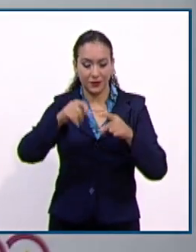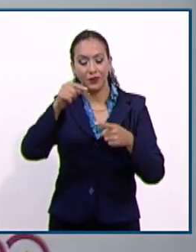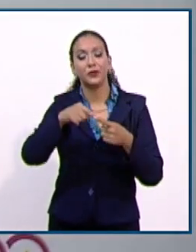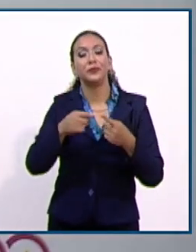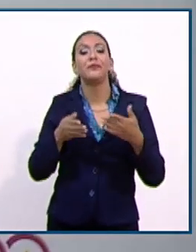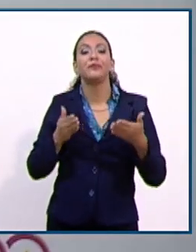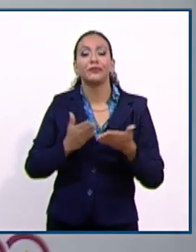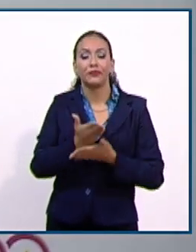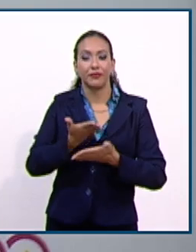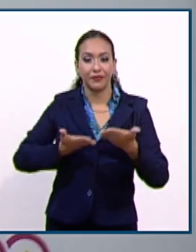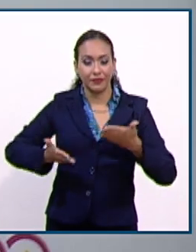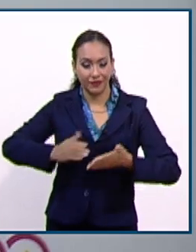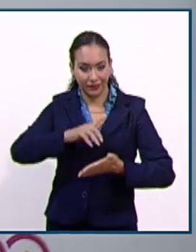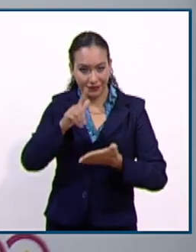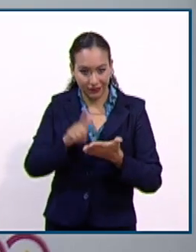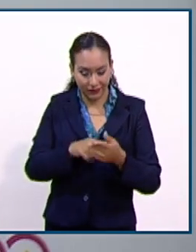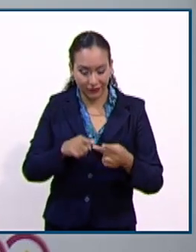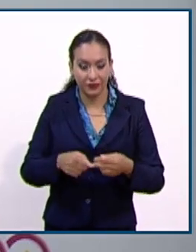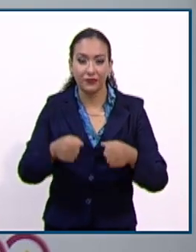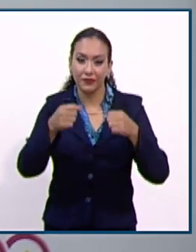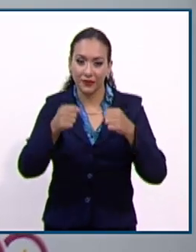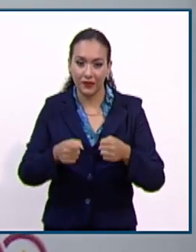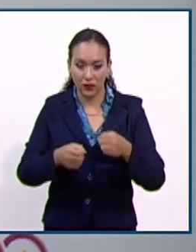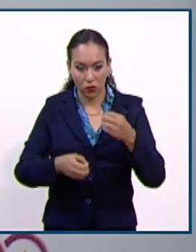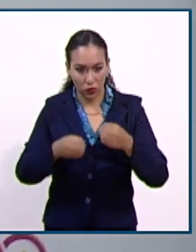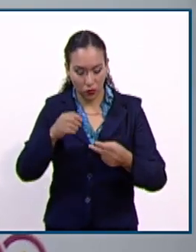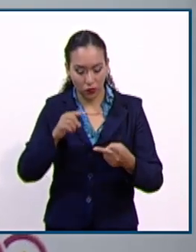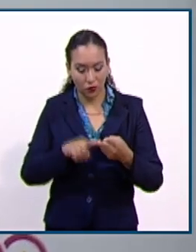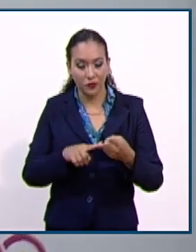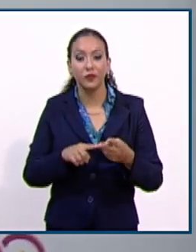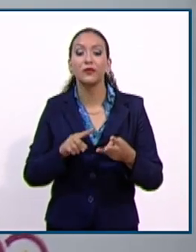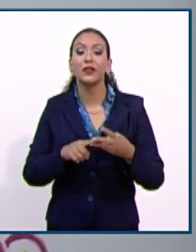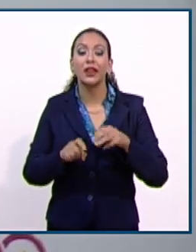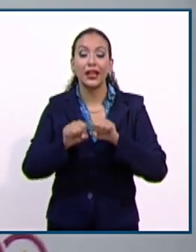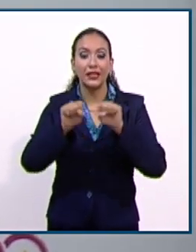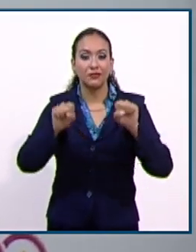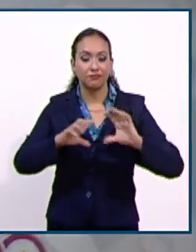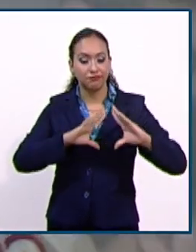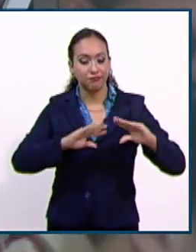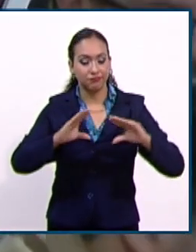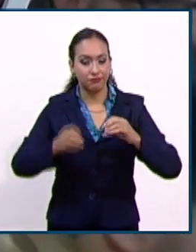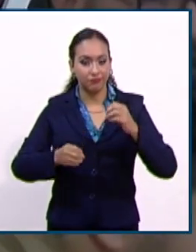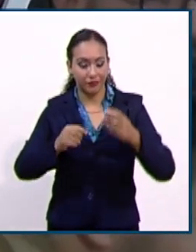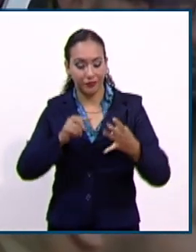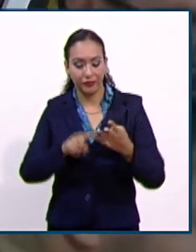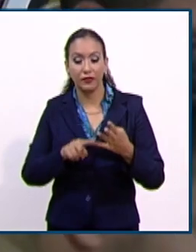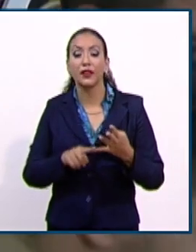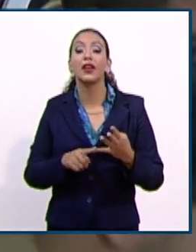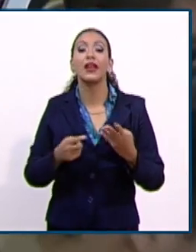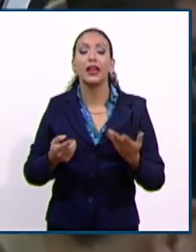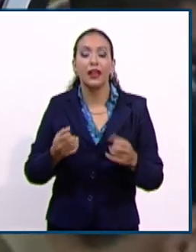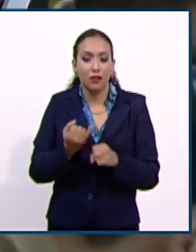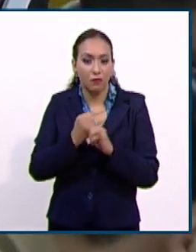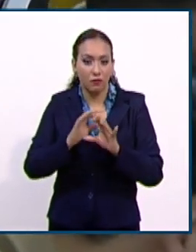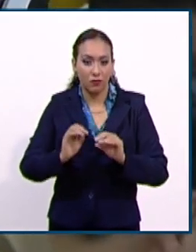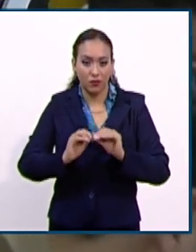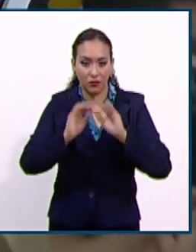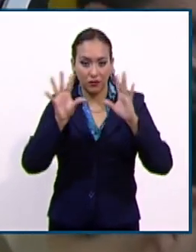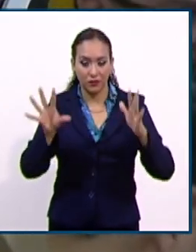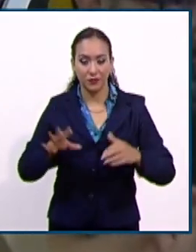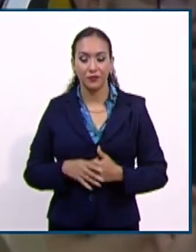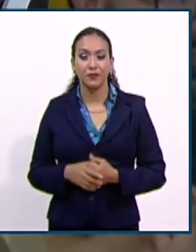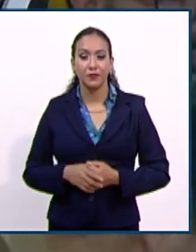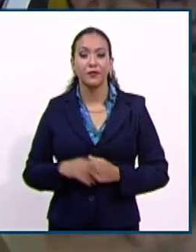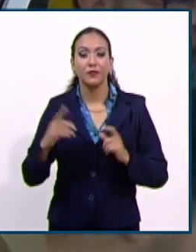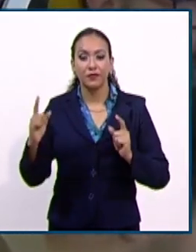a los servicios legales, seguridad y justicia, Sistema Nacional de Impartición de Justicia y justicia y rendición de cuentas. El encuentro